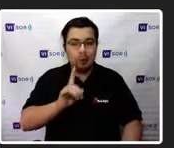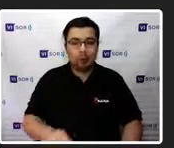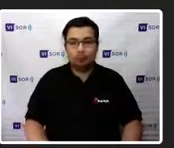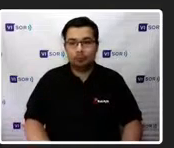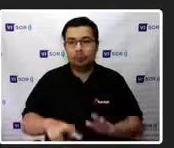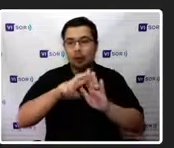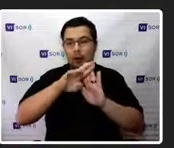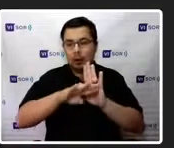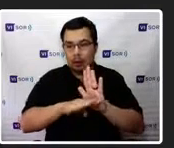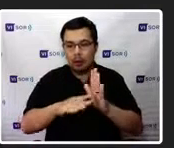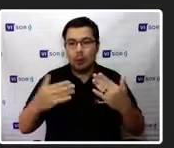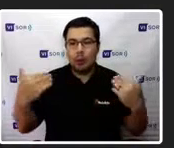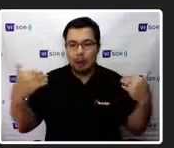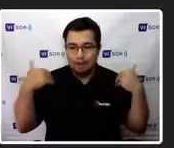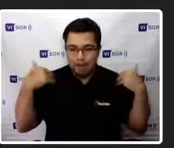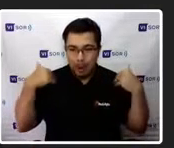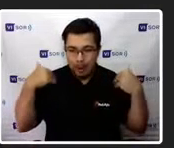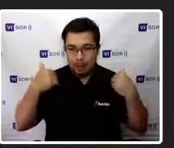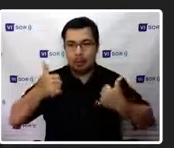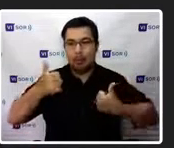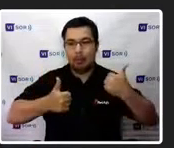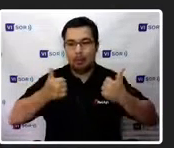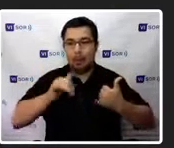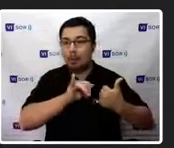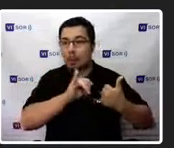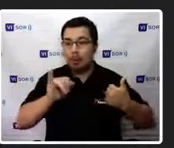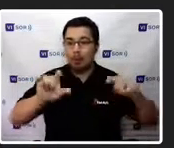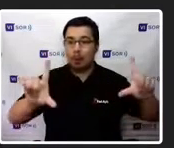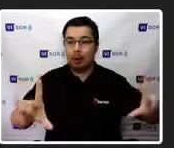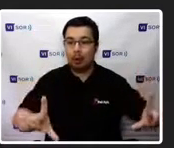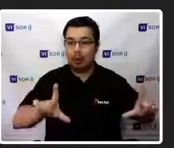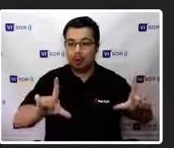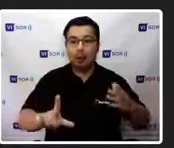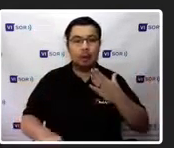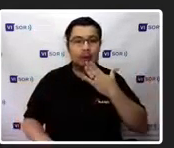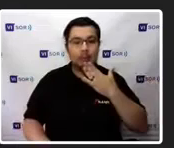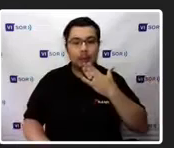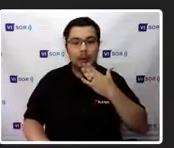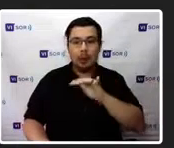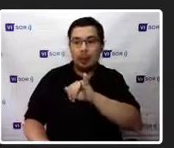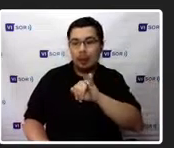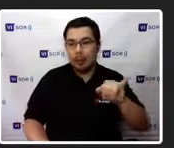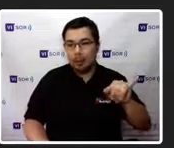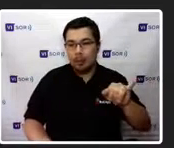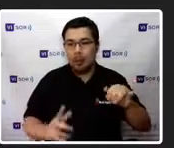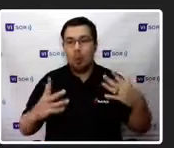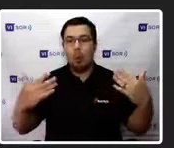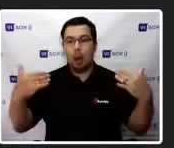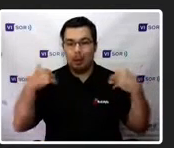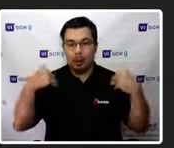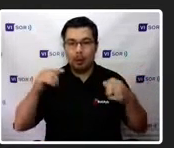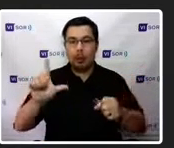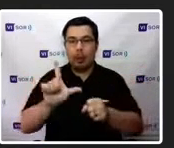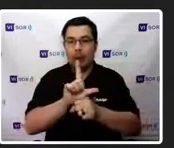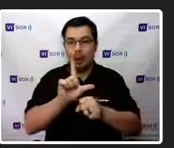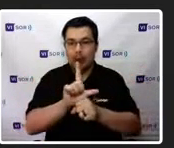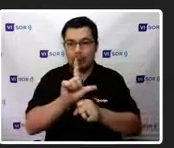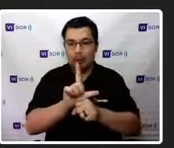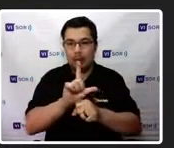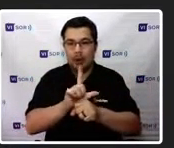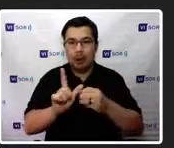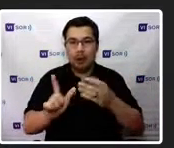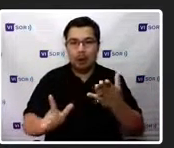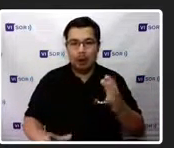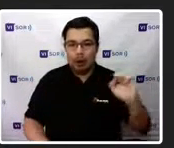¿no es cierto?, para poder titularse, y tenemos también una práctica laboral que está acá en el quinto semestre, al final,